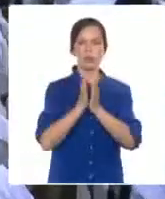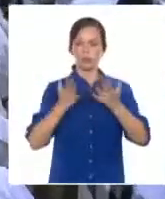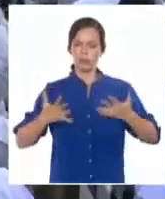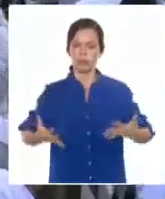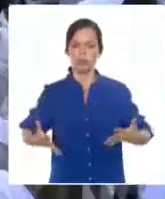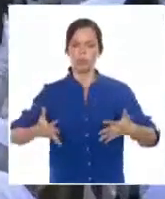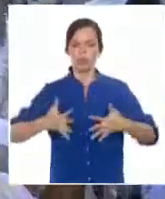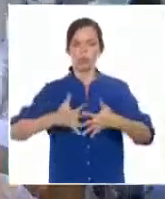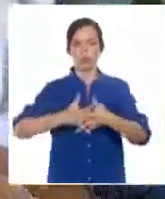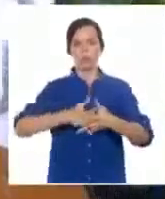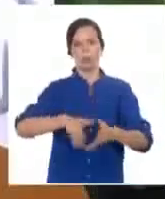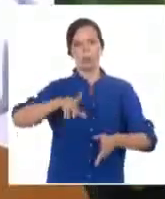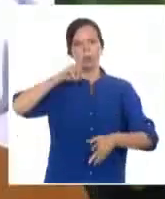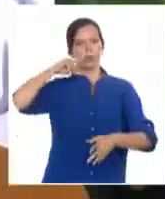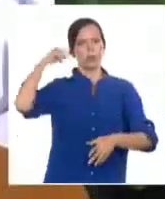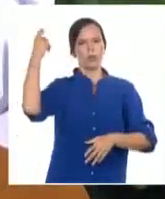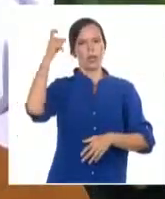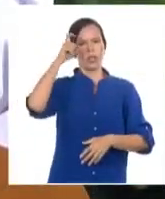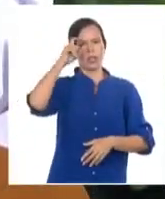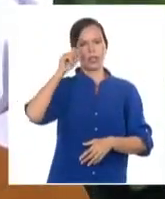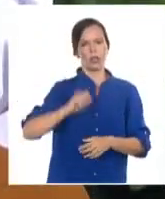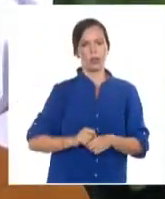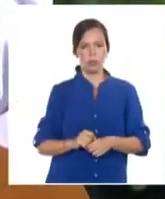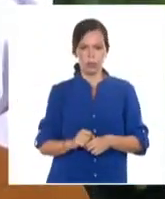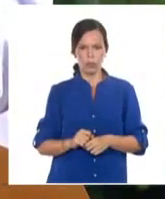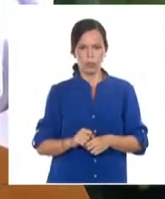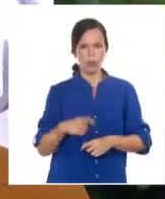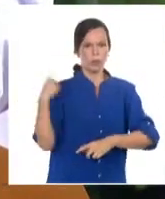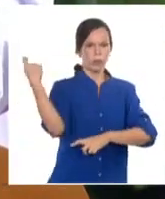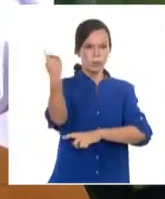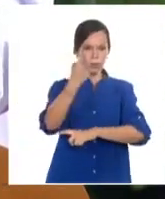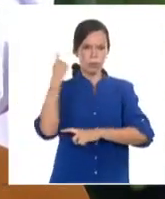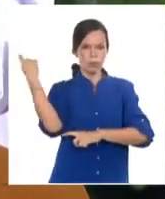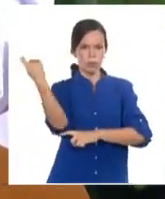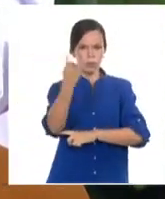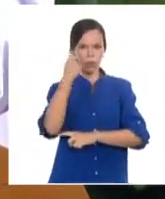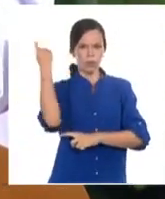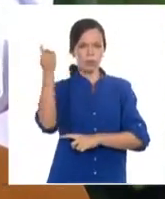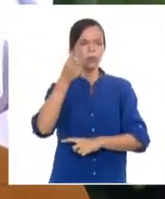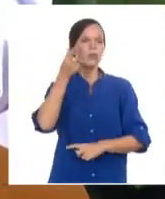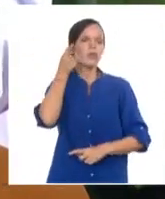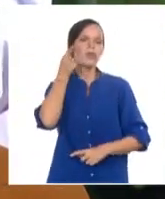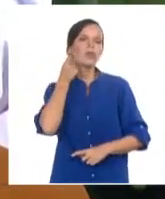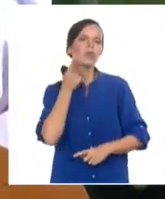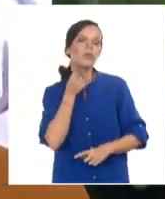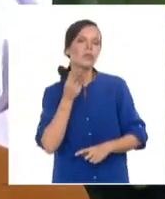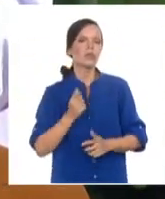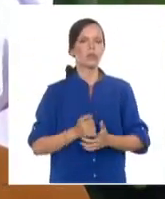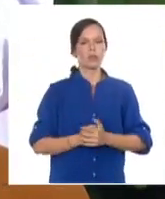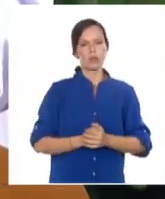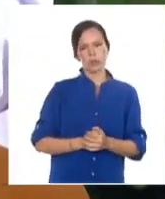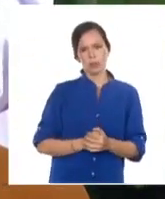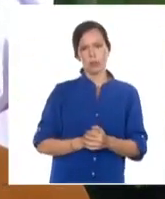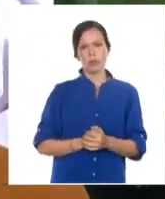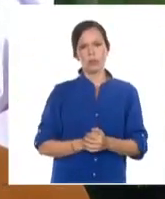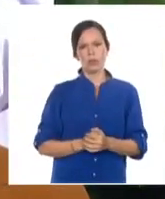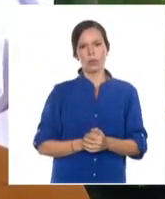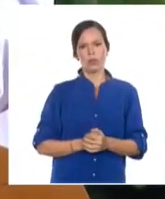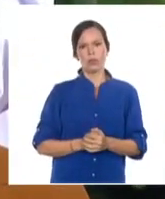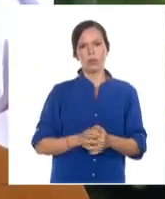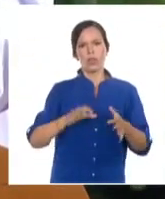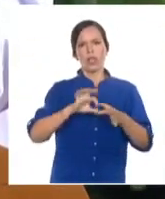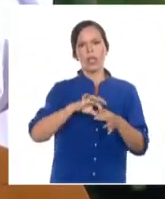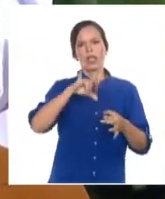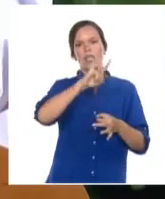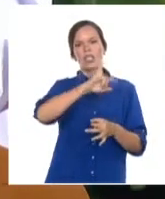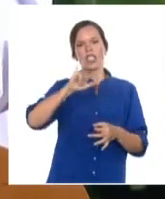y su heroica familia máximo Gómez calisto García Vicente García guill y una extensa